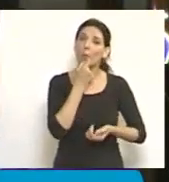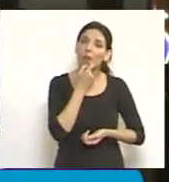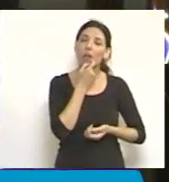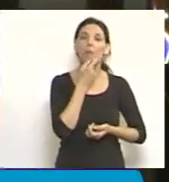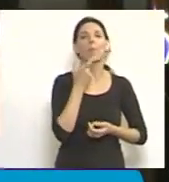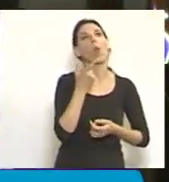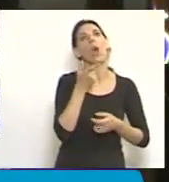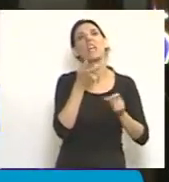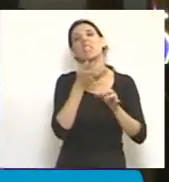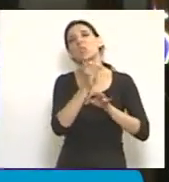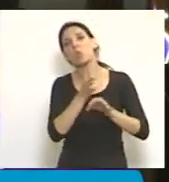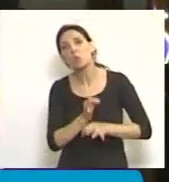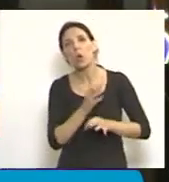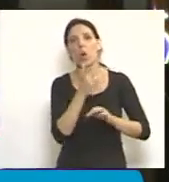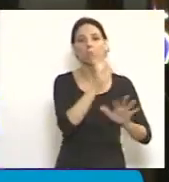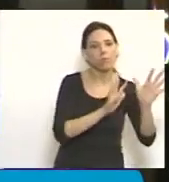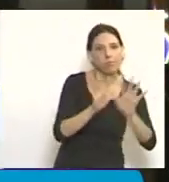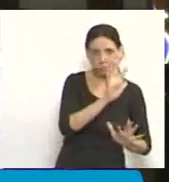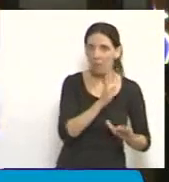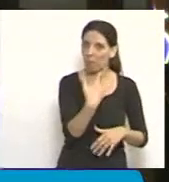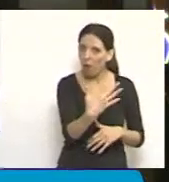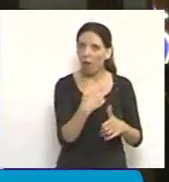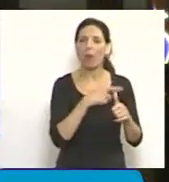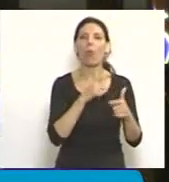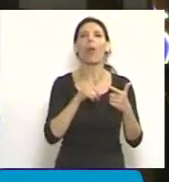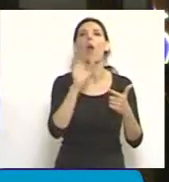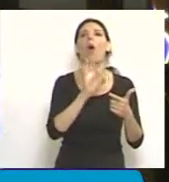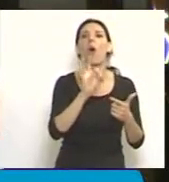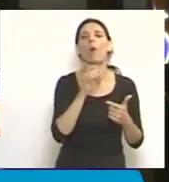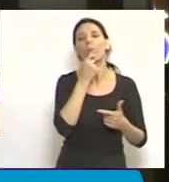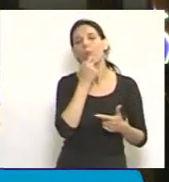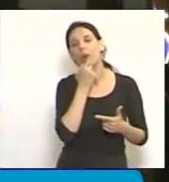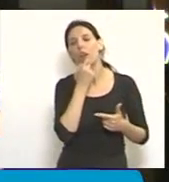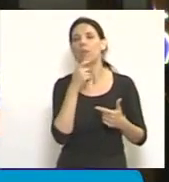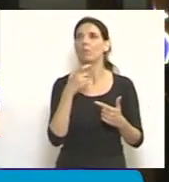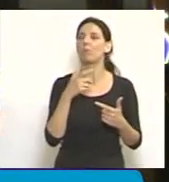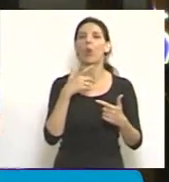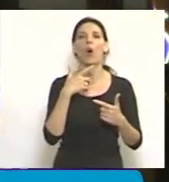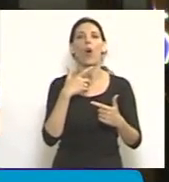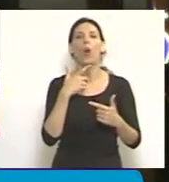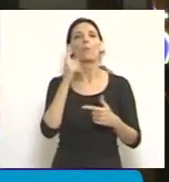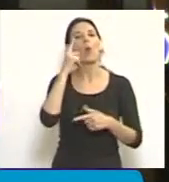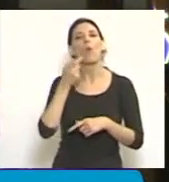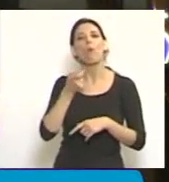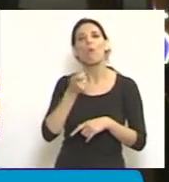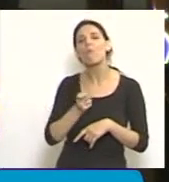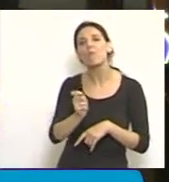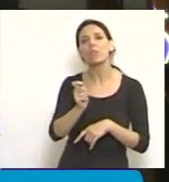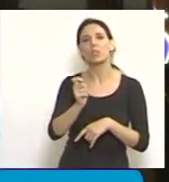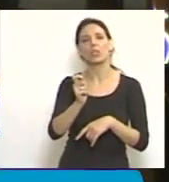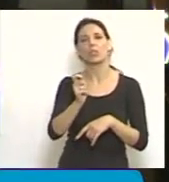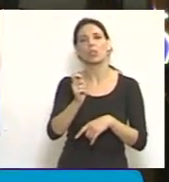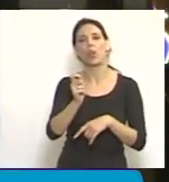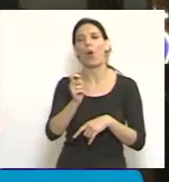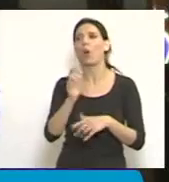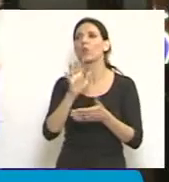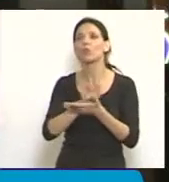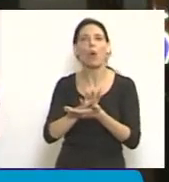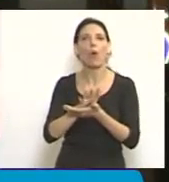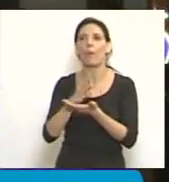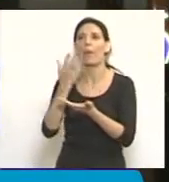esa Junta de Fiscales tiene que tener no atribuciones solamente consultivas o meramente consultivas, sino verdaderamente decisivas en